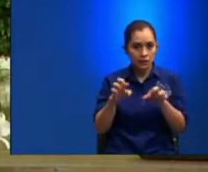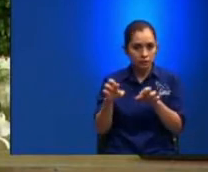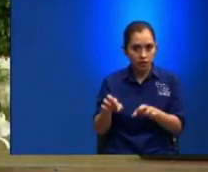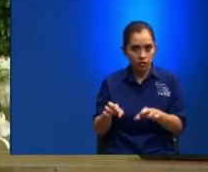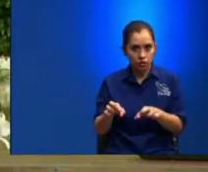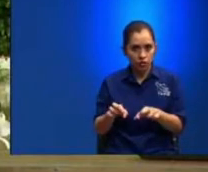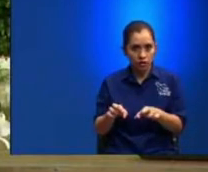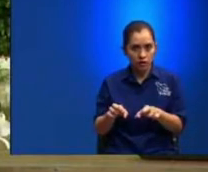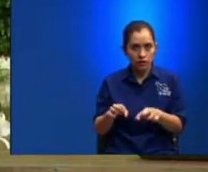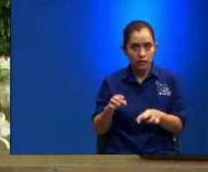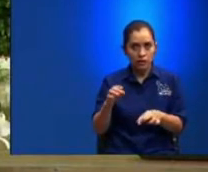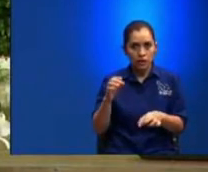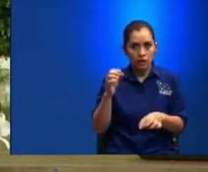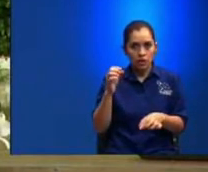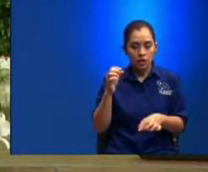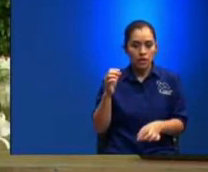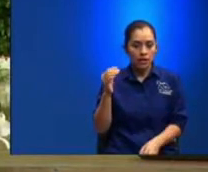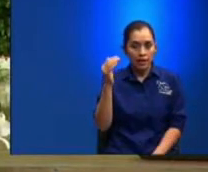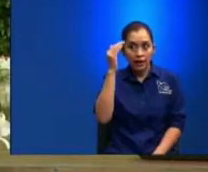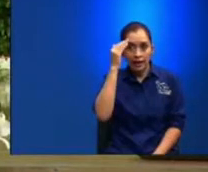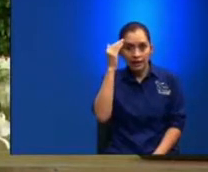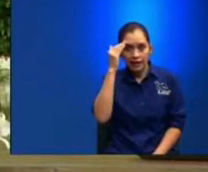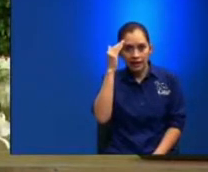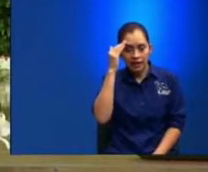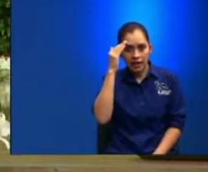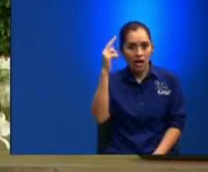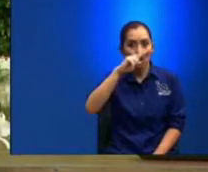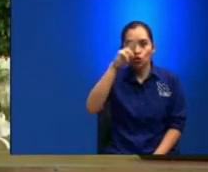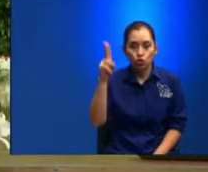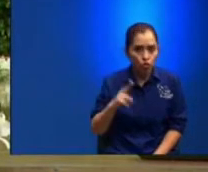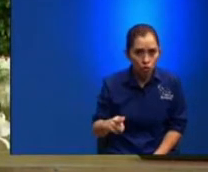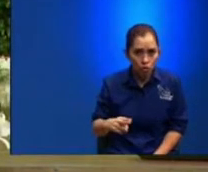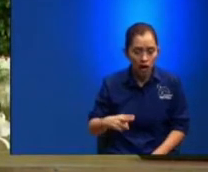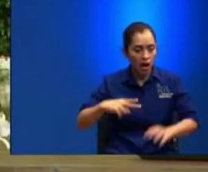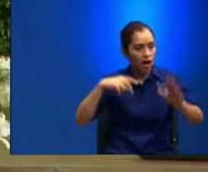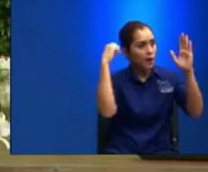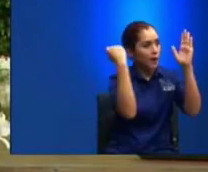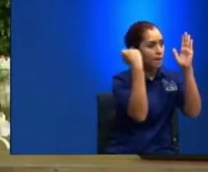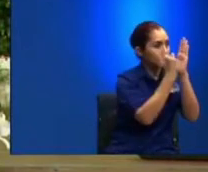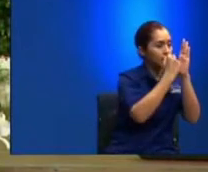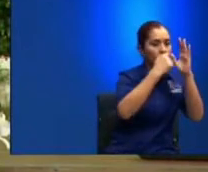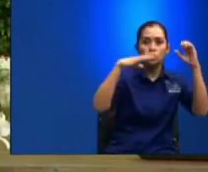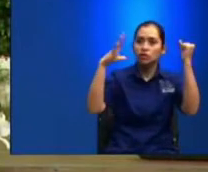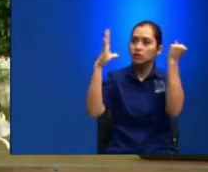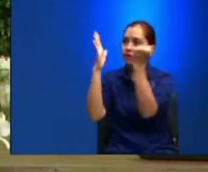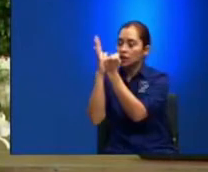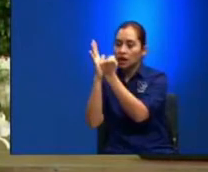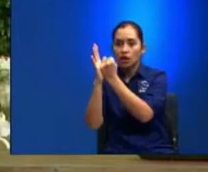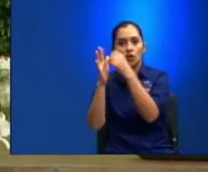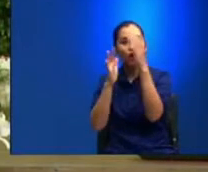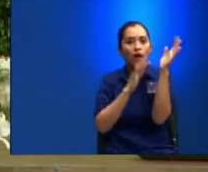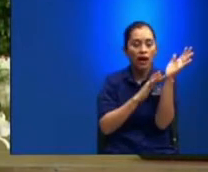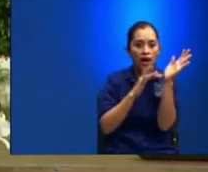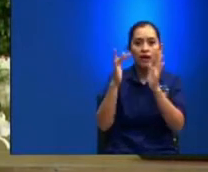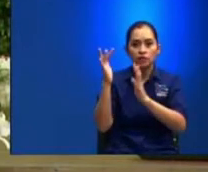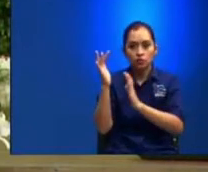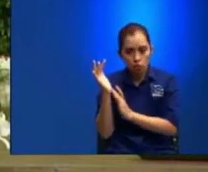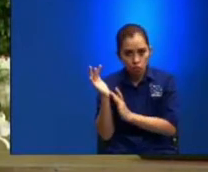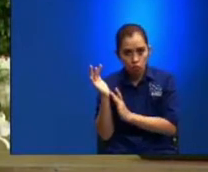a crucificar al autor de la vida entonces el conocer los misterios nos